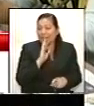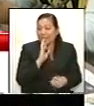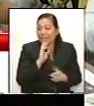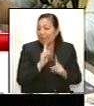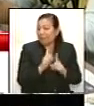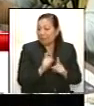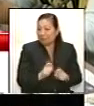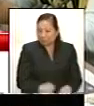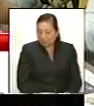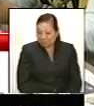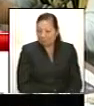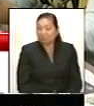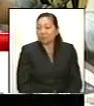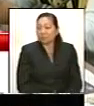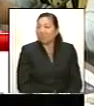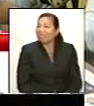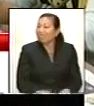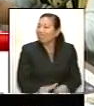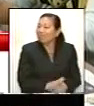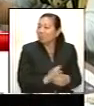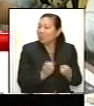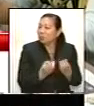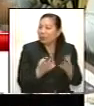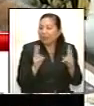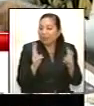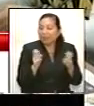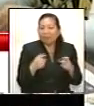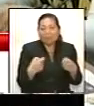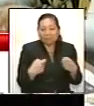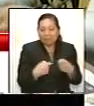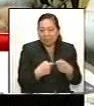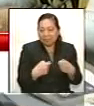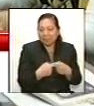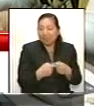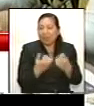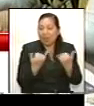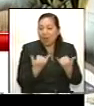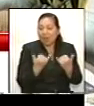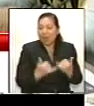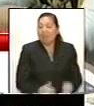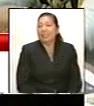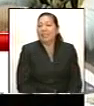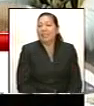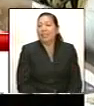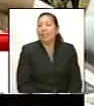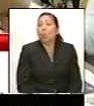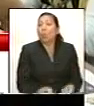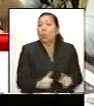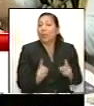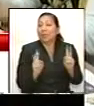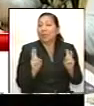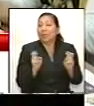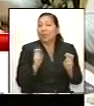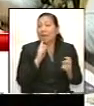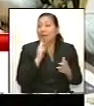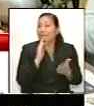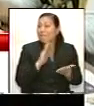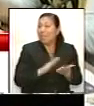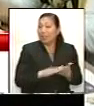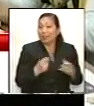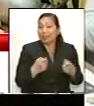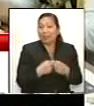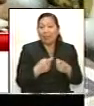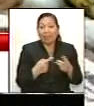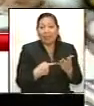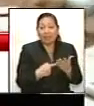pregunta que subyace a muchos de los temas digitales ahorita. O sea, cuando tienes un tema de fraude informático, en